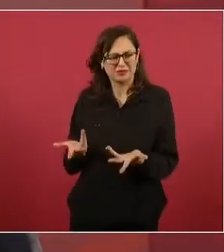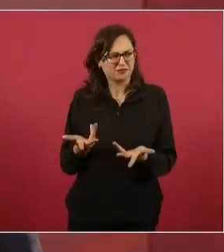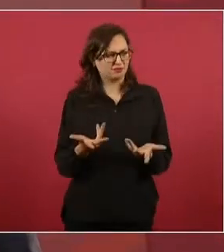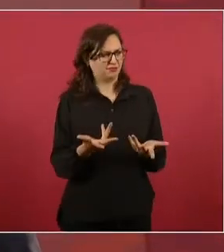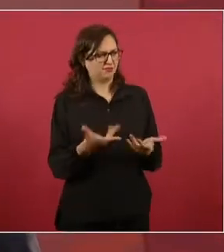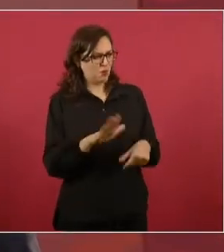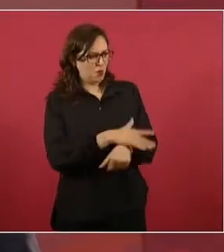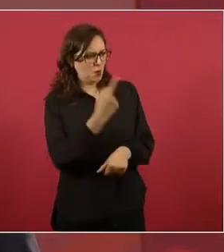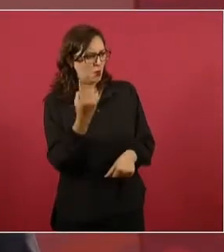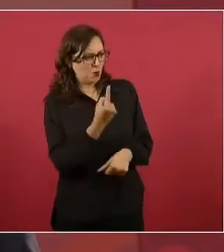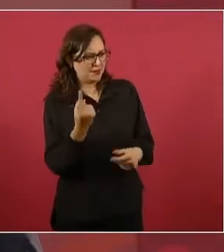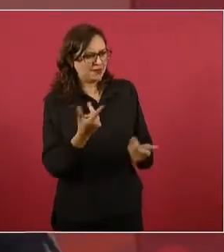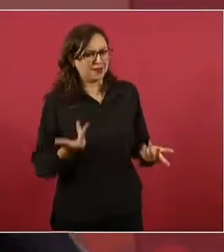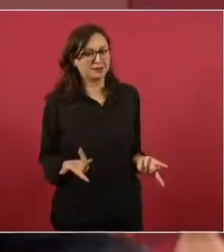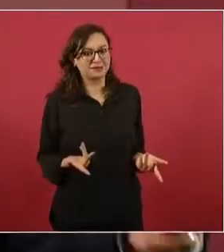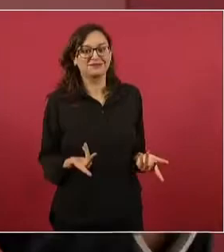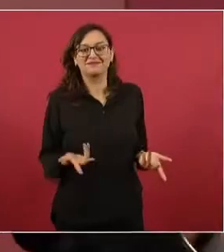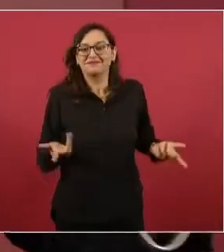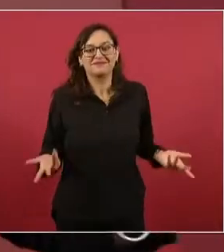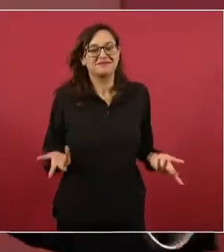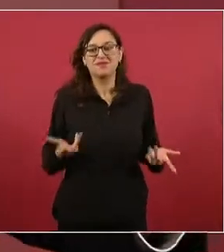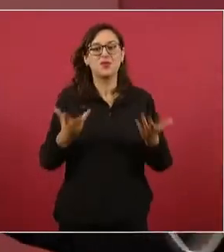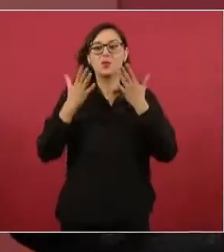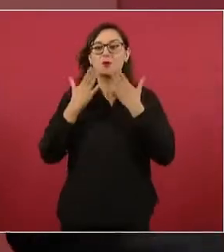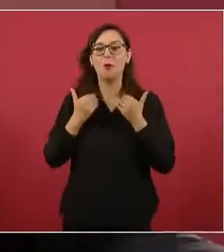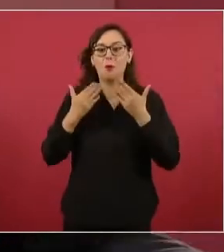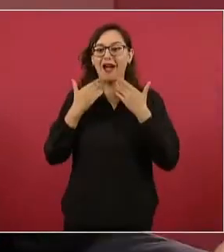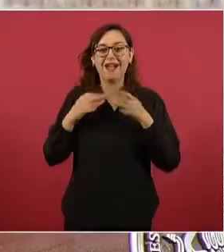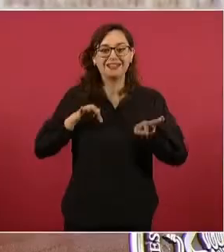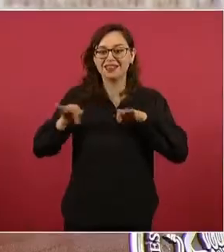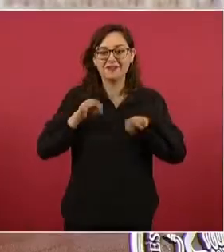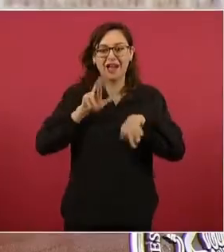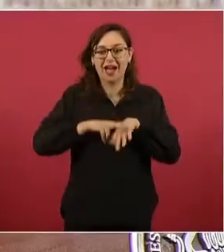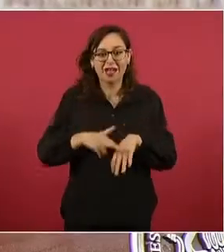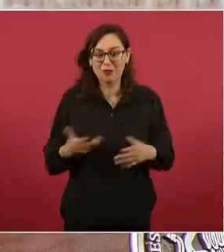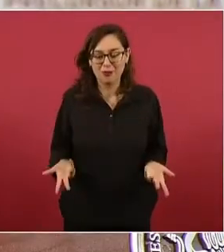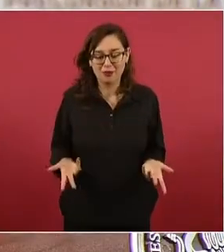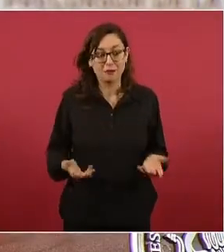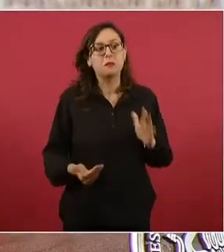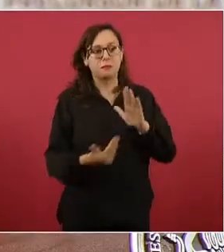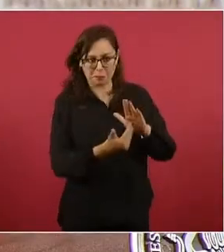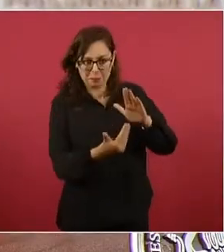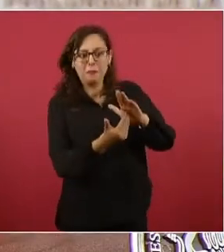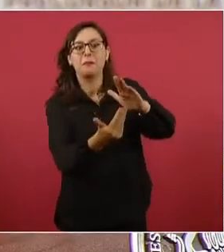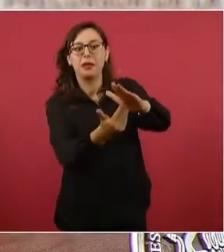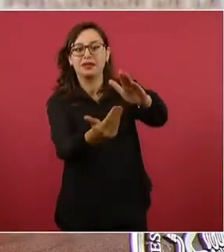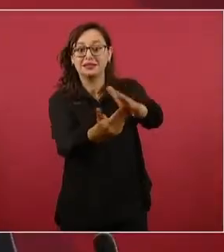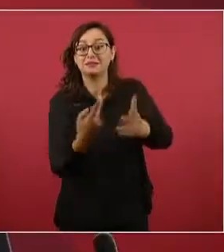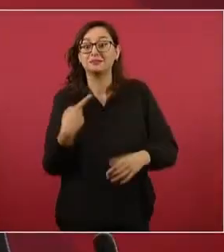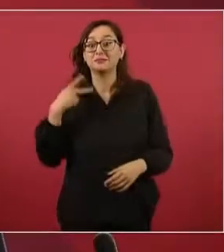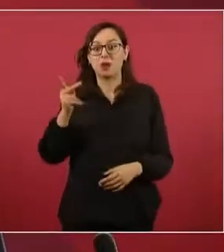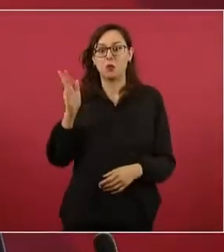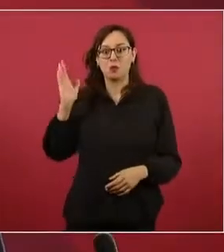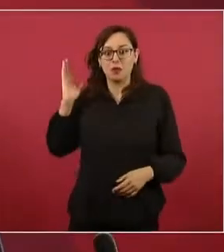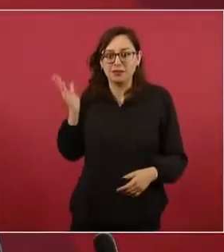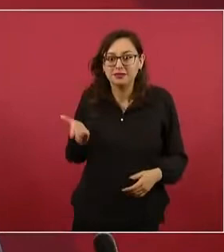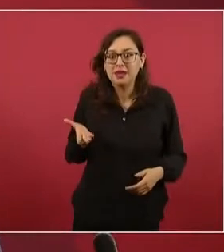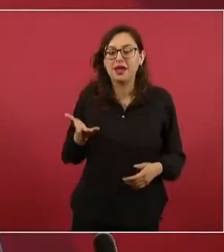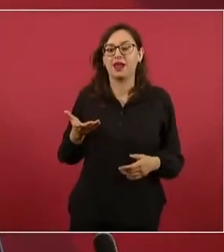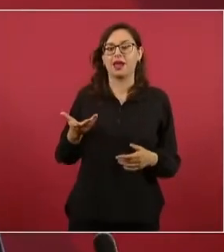porque, bueno, pero si tienen las mesas, está abierto. No tenemos